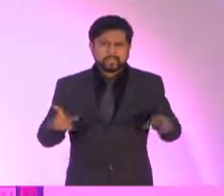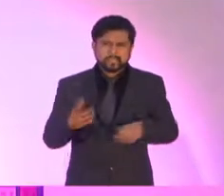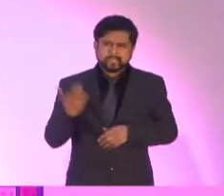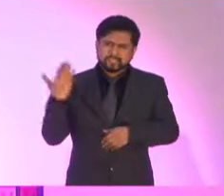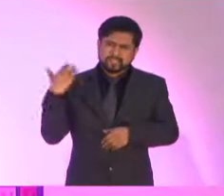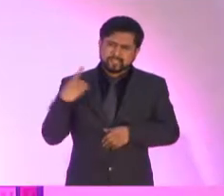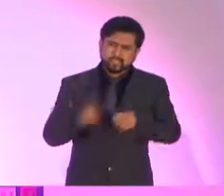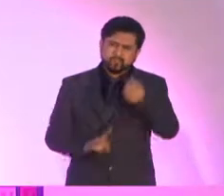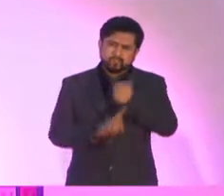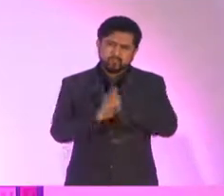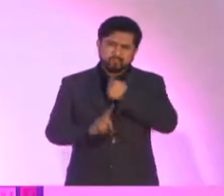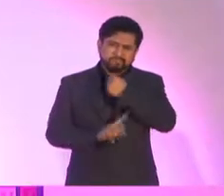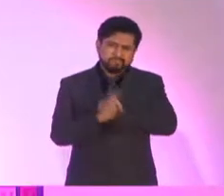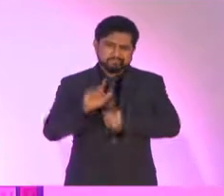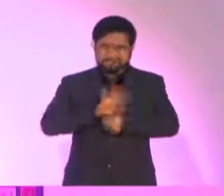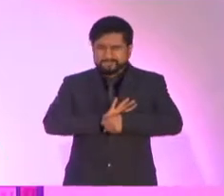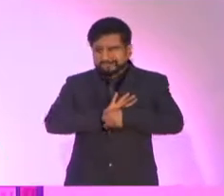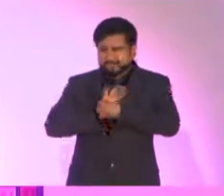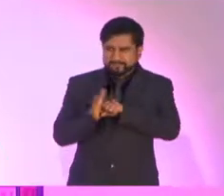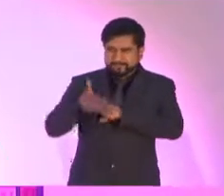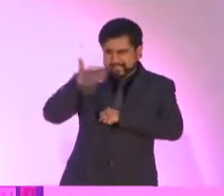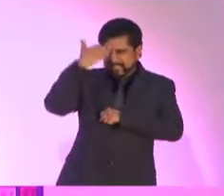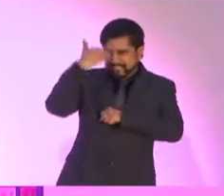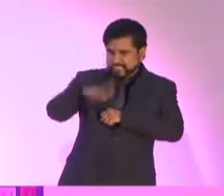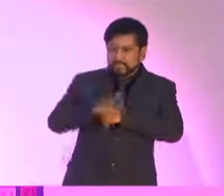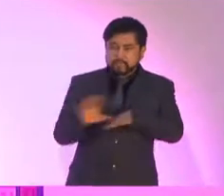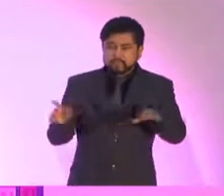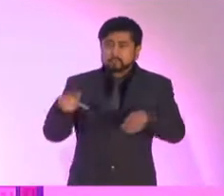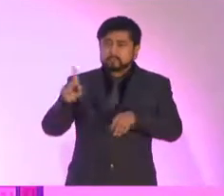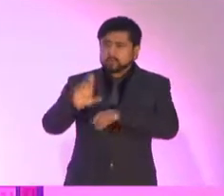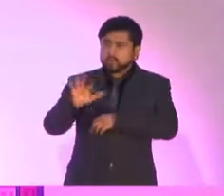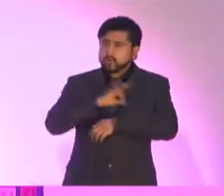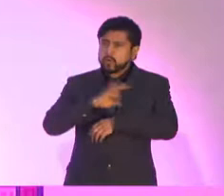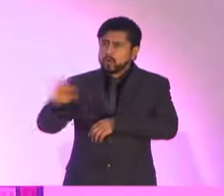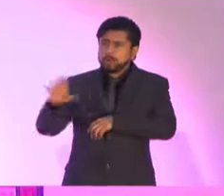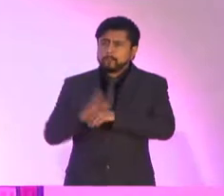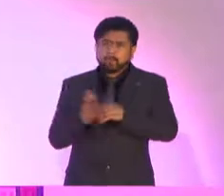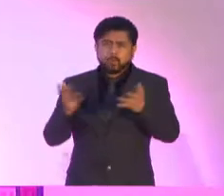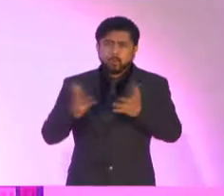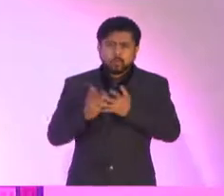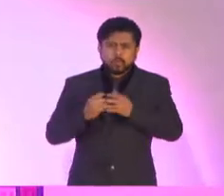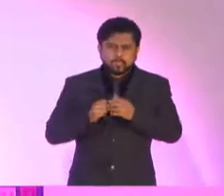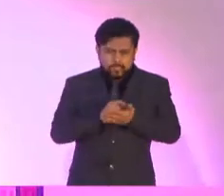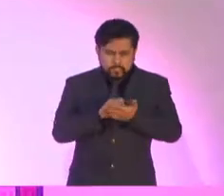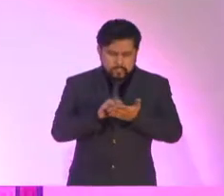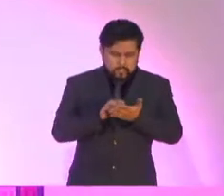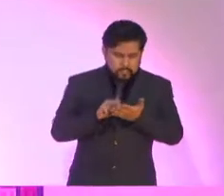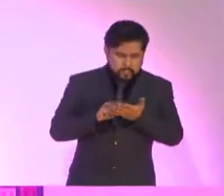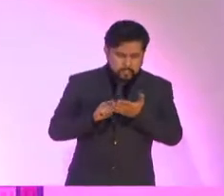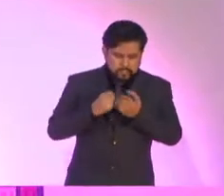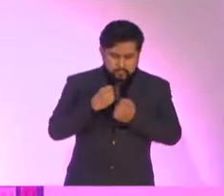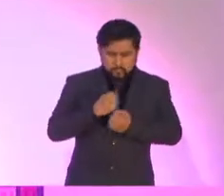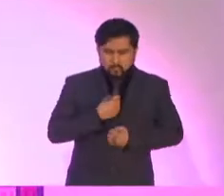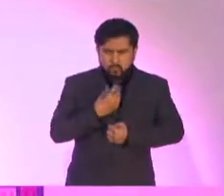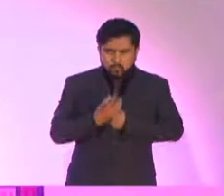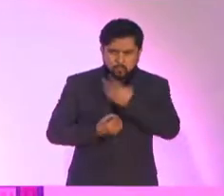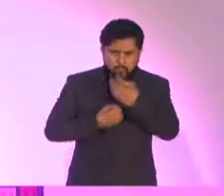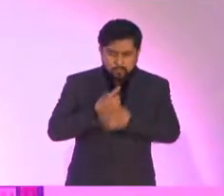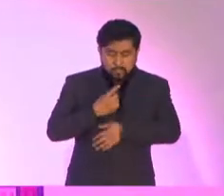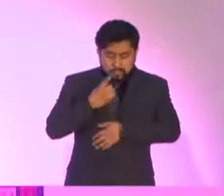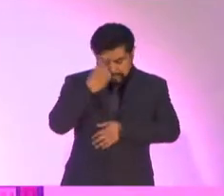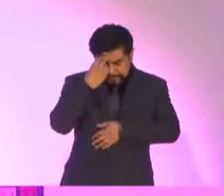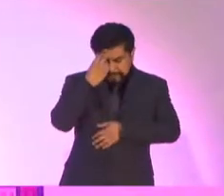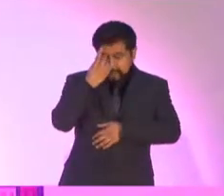crisis pandémica. Le dio la oportunidad de hacer una creación literaria bastante sólida, la cual